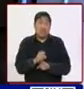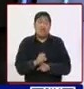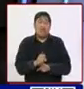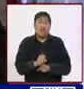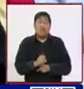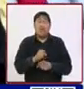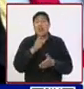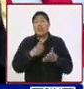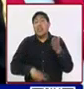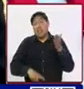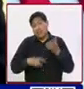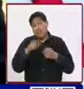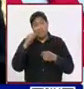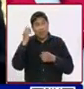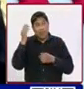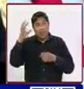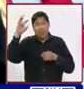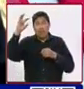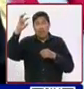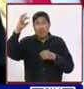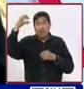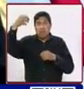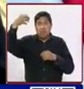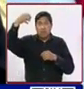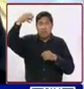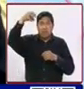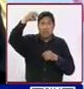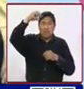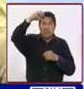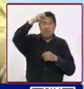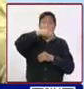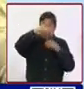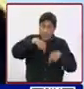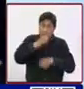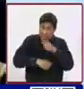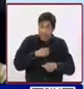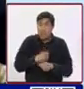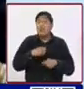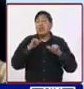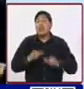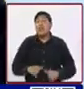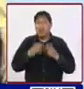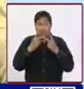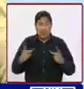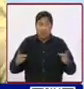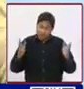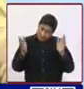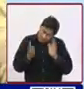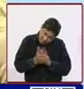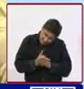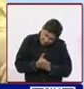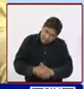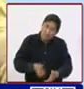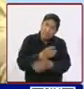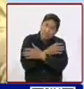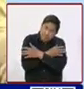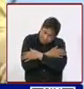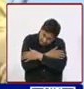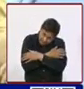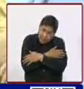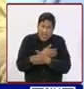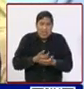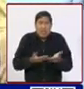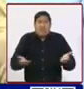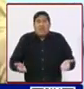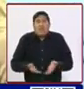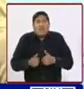descubierto lo que significa justamente este asteroide. Y este año se queda en Potosí. Juliana, qué grato placer saludarte. El país te escucha. ¿De